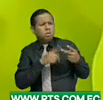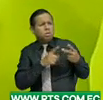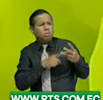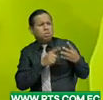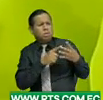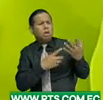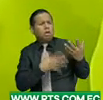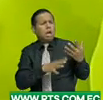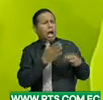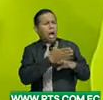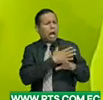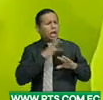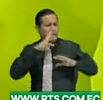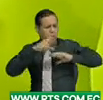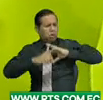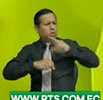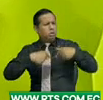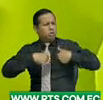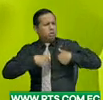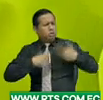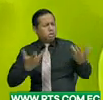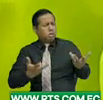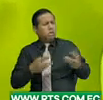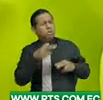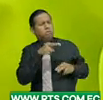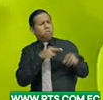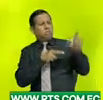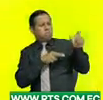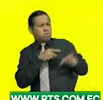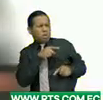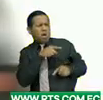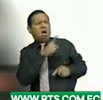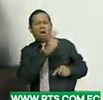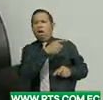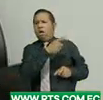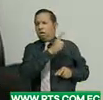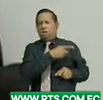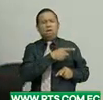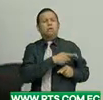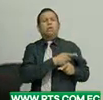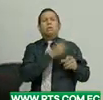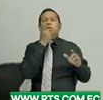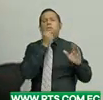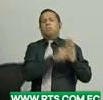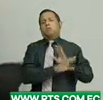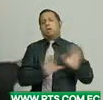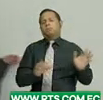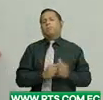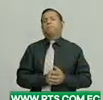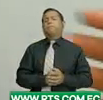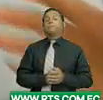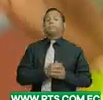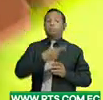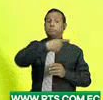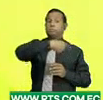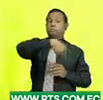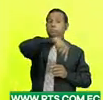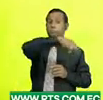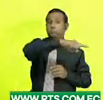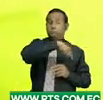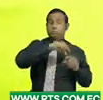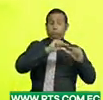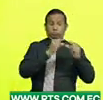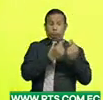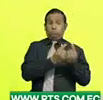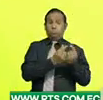sido sustraídos momentos antes y además reconocieron plenamente a estas personas. Pero resulta que la mayoría de los implicados, todos ecuatorianos,